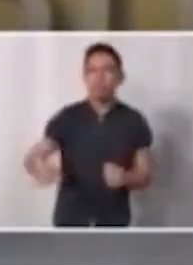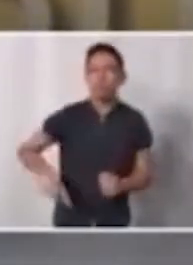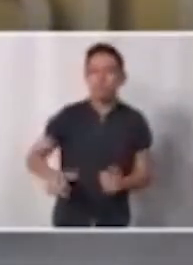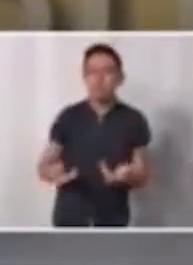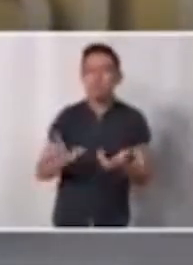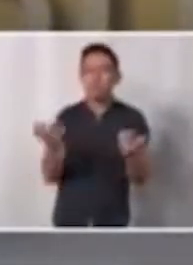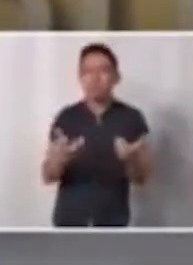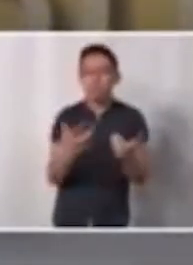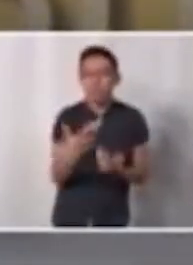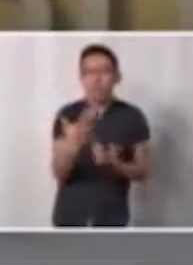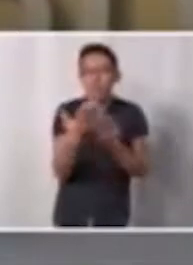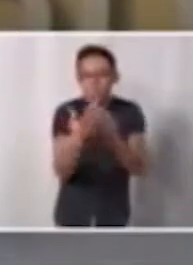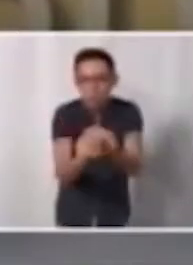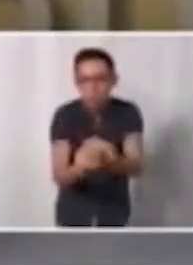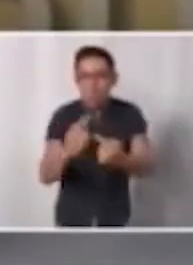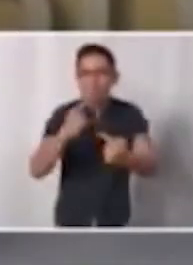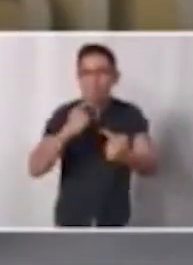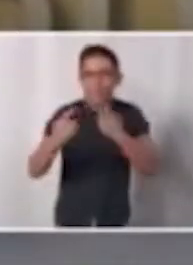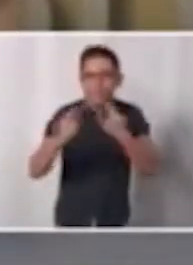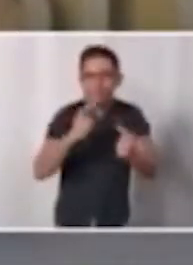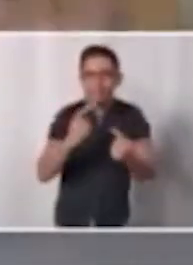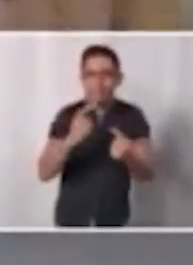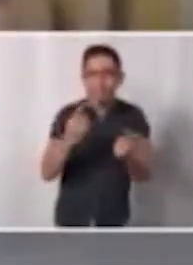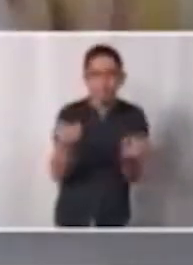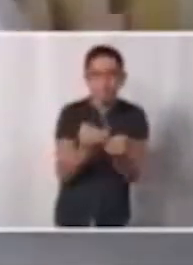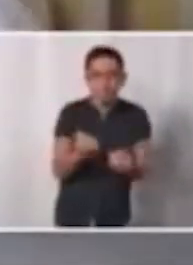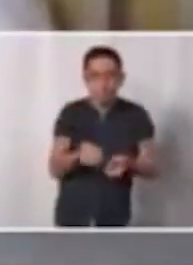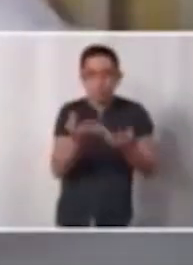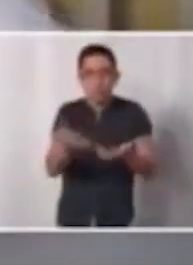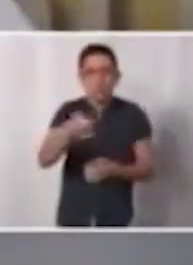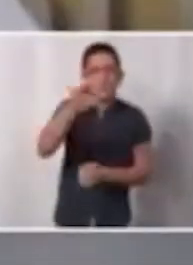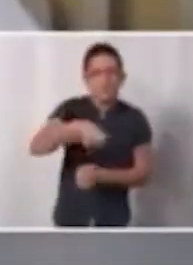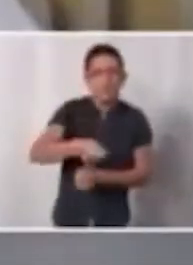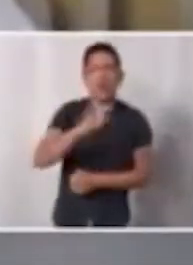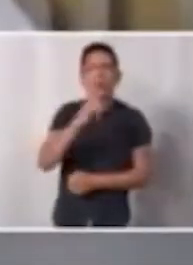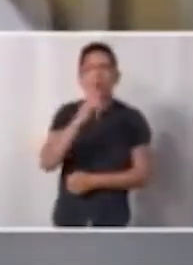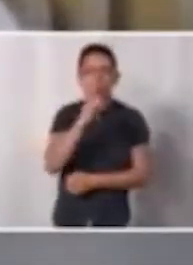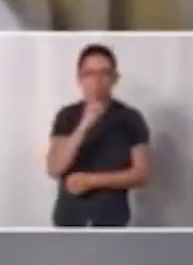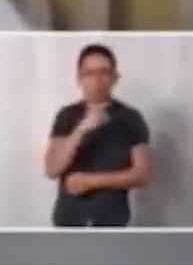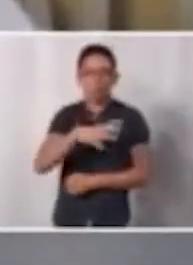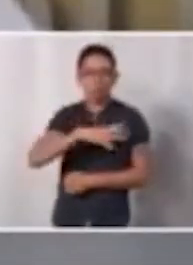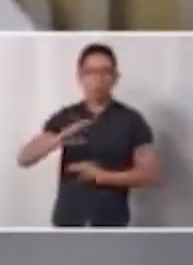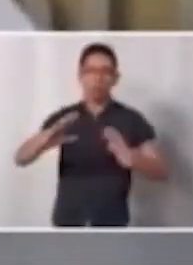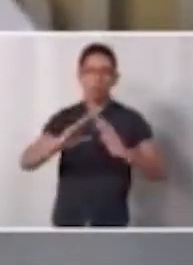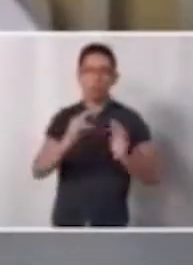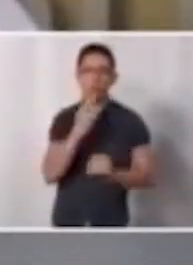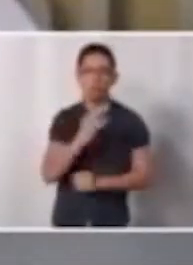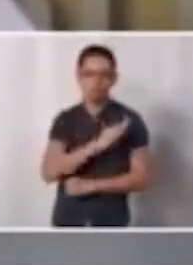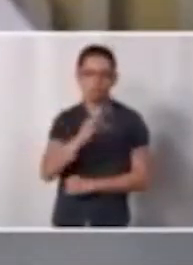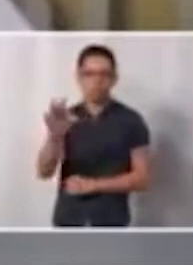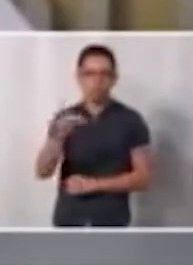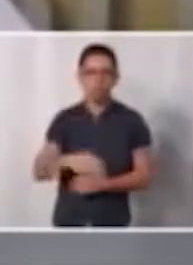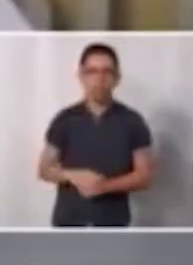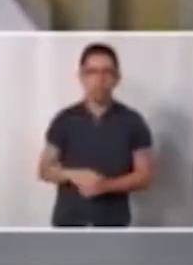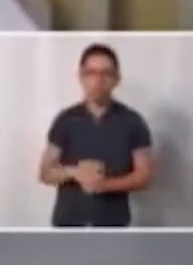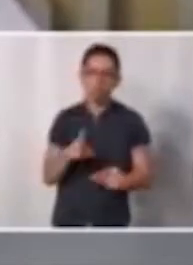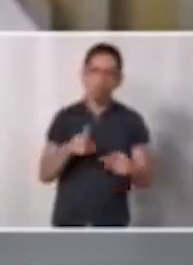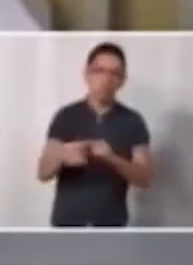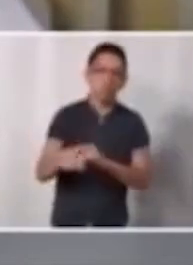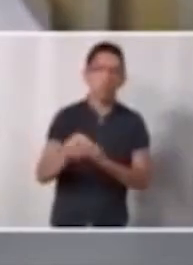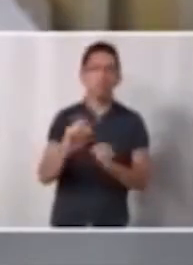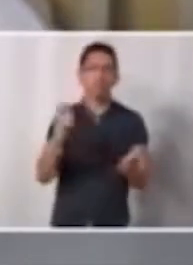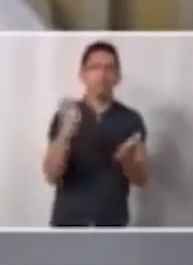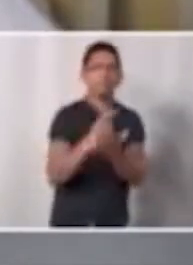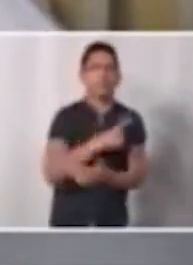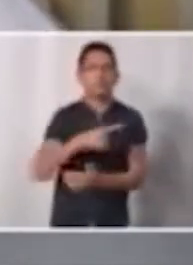contigo para que cuentes con agua. No habrá cortes ni cobros inmediatos. Aguacán y Capa